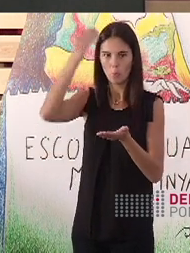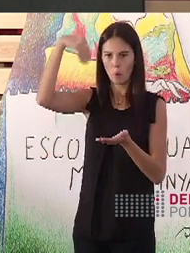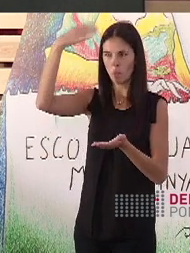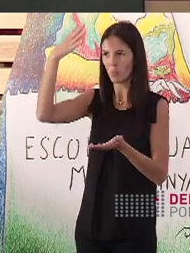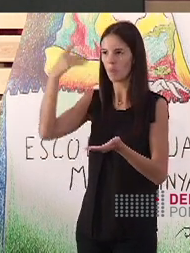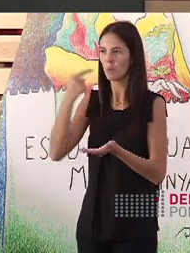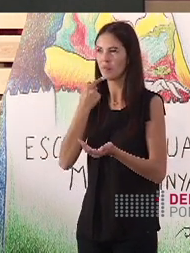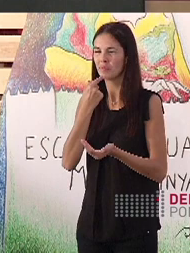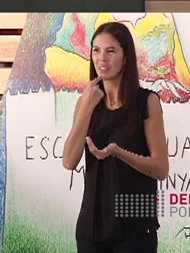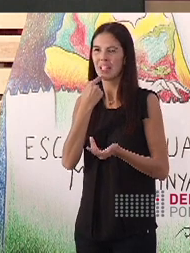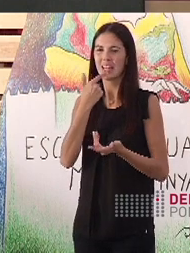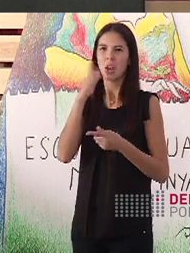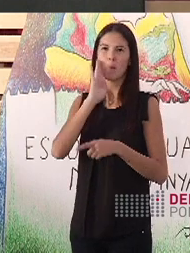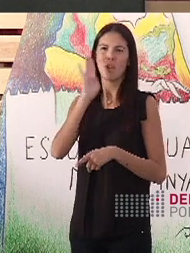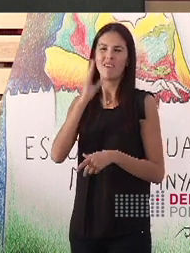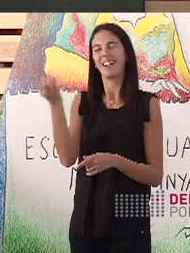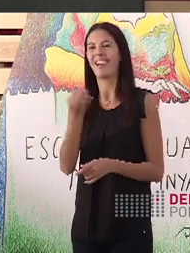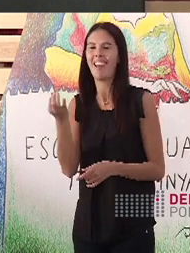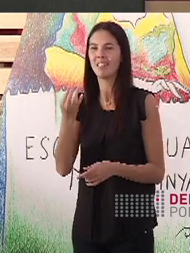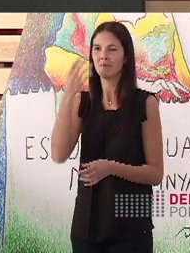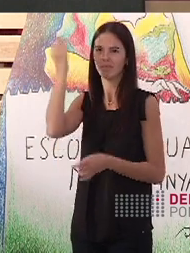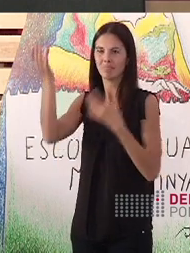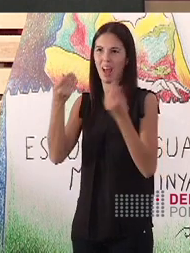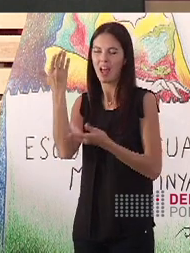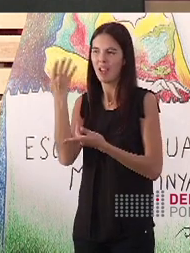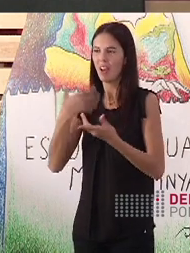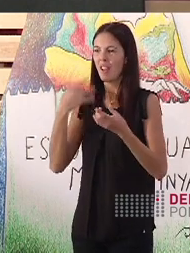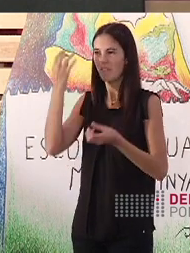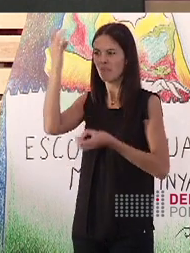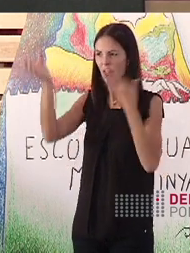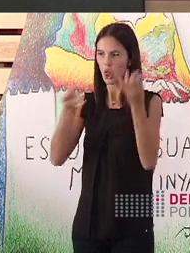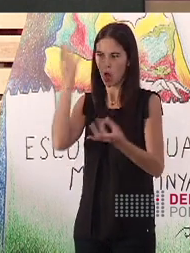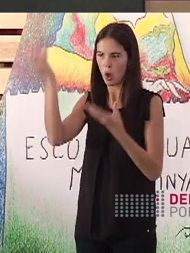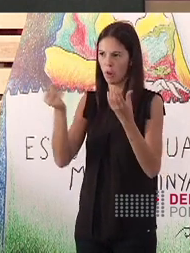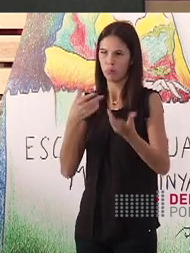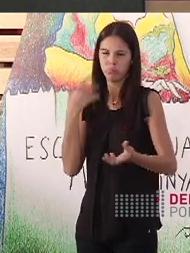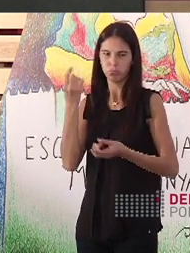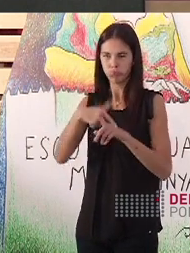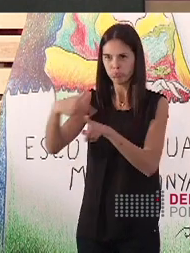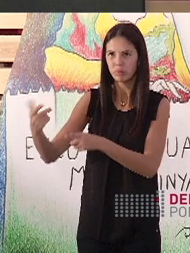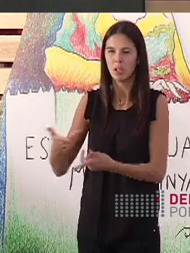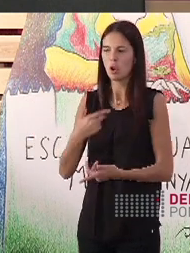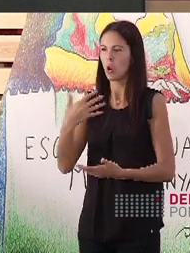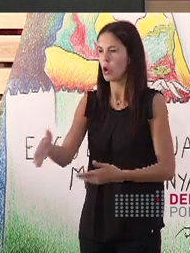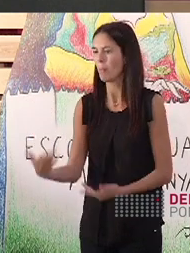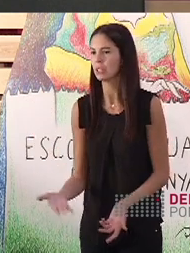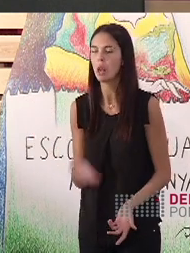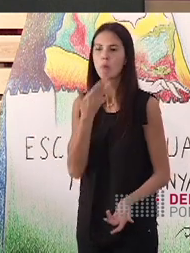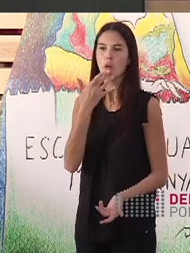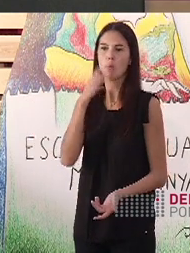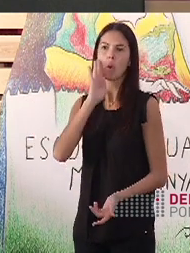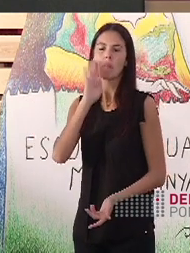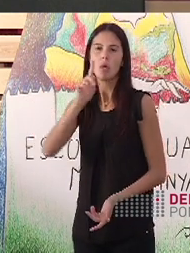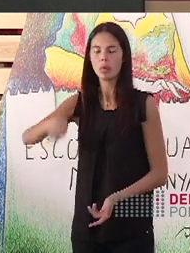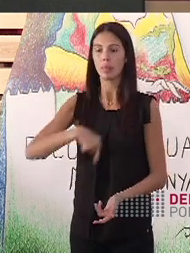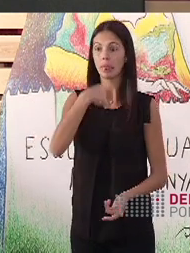Zúa, es que la pornografía es ficción y que no pasa nada por ver pornografía, porque eso no significa que tú después vayas a intentar emular lo que